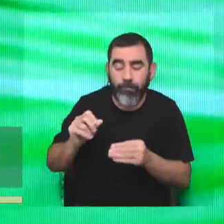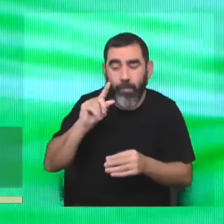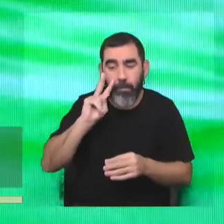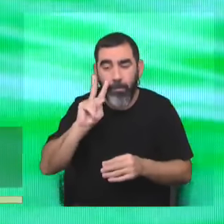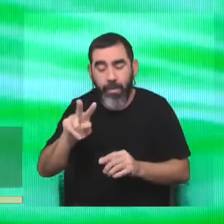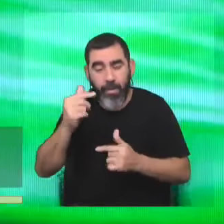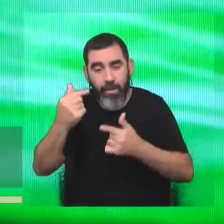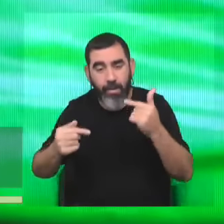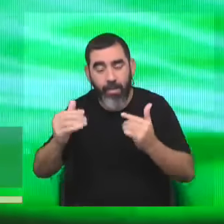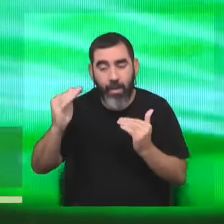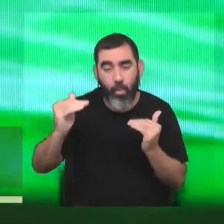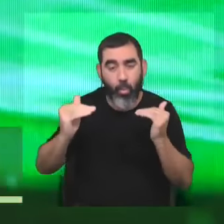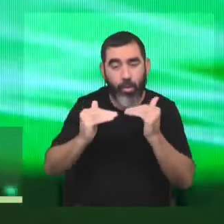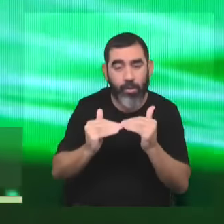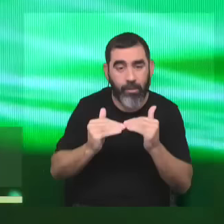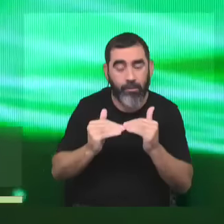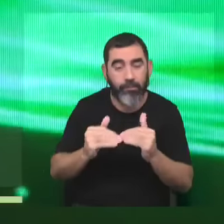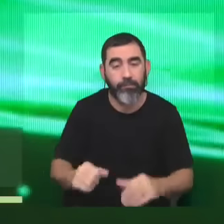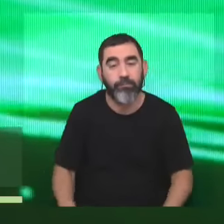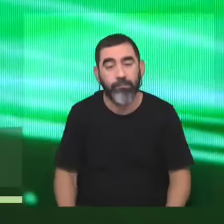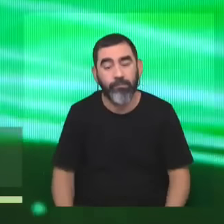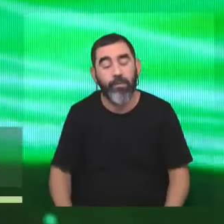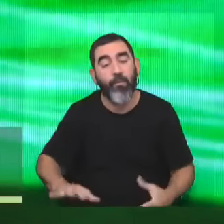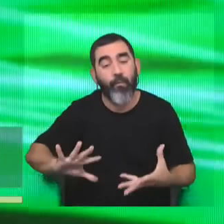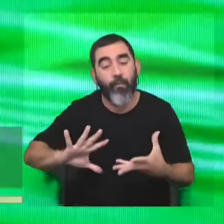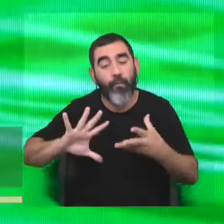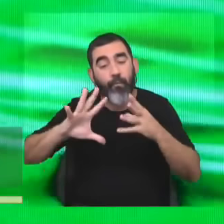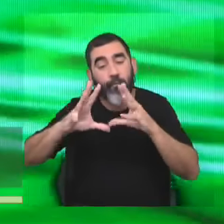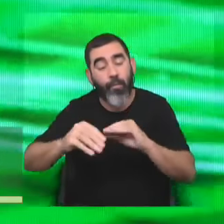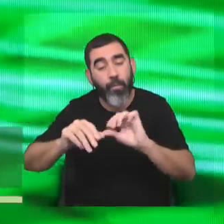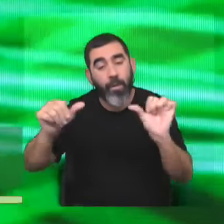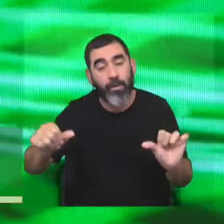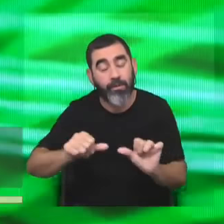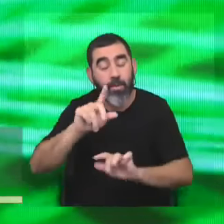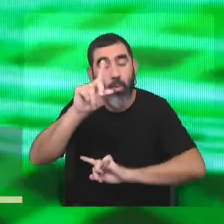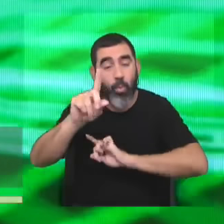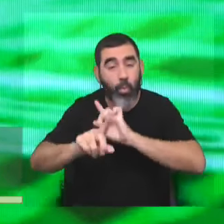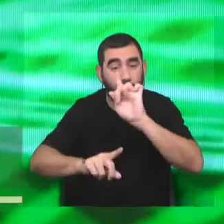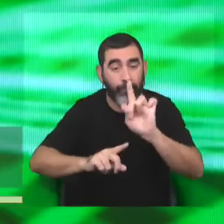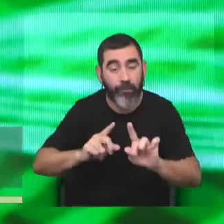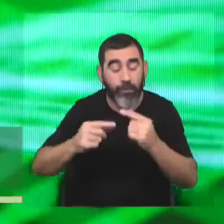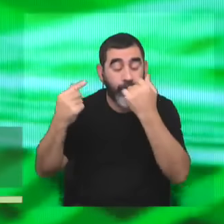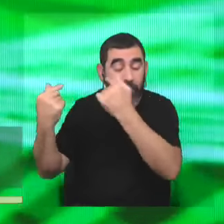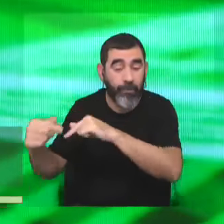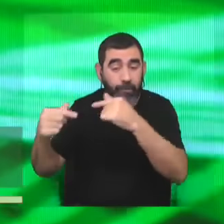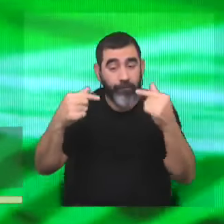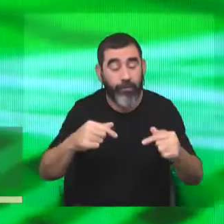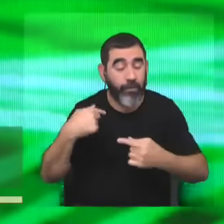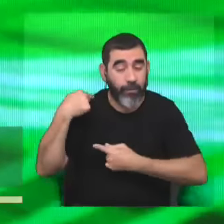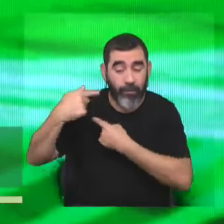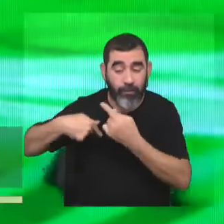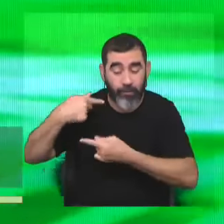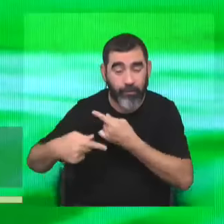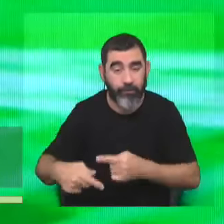mirada igualitaria que es una mirada y una forma de entender la comunidad Universitaria distinta a la tradicional